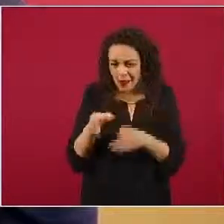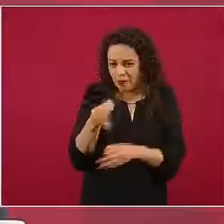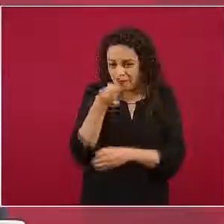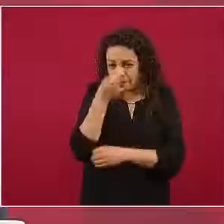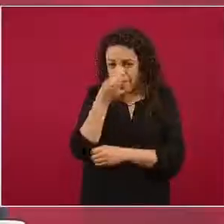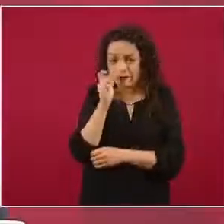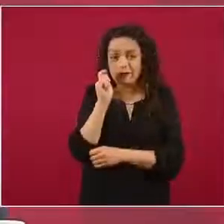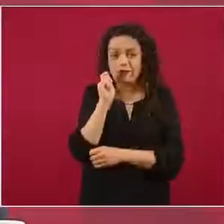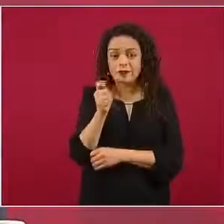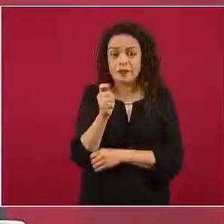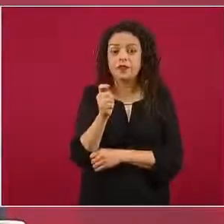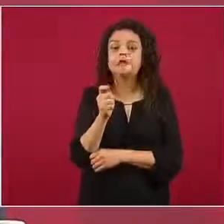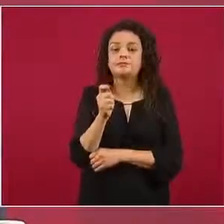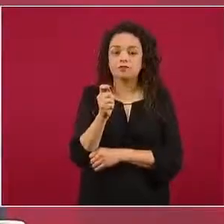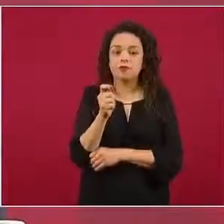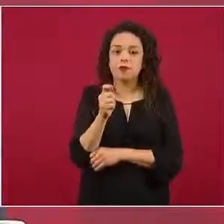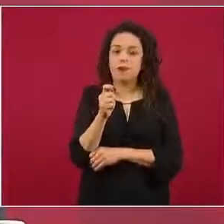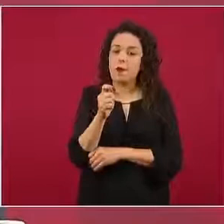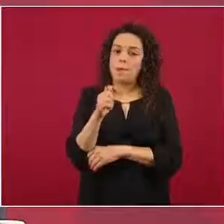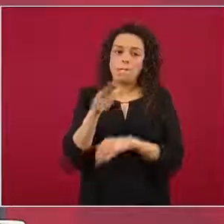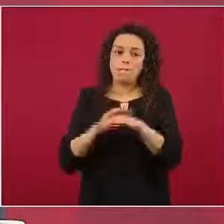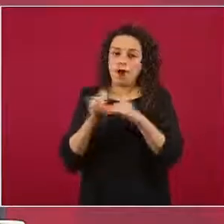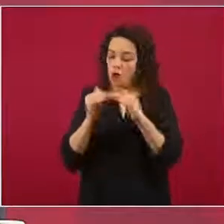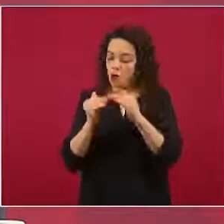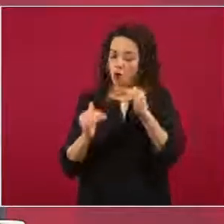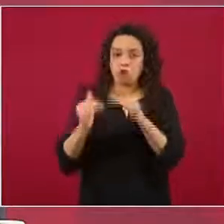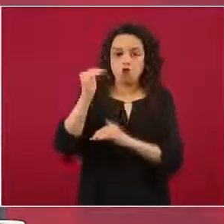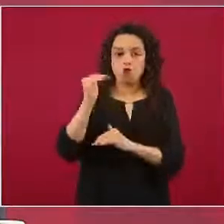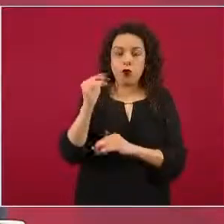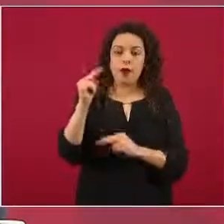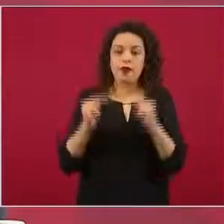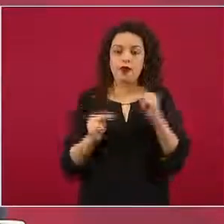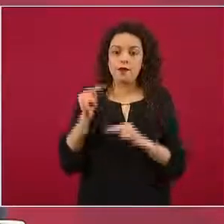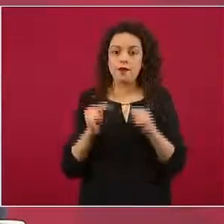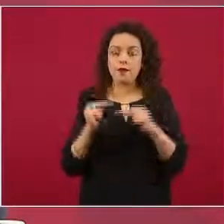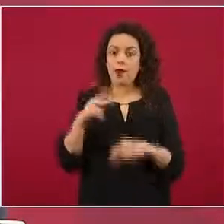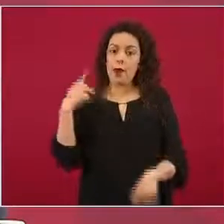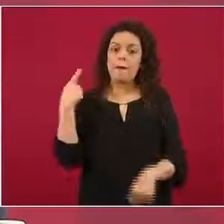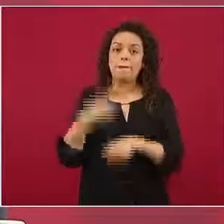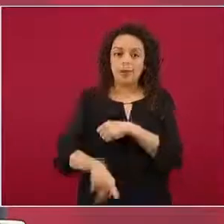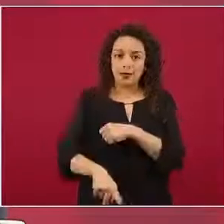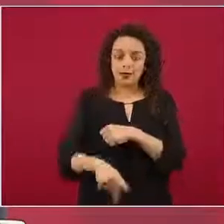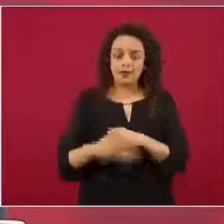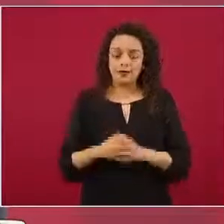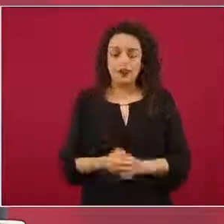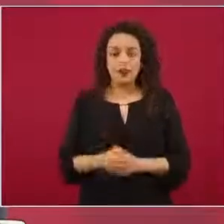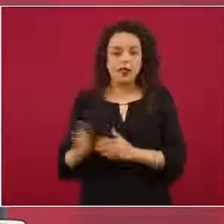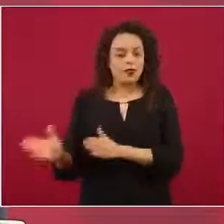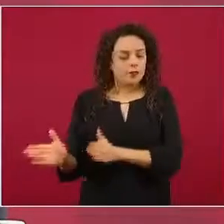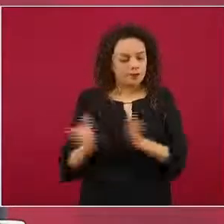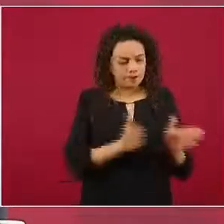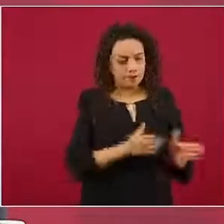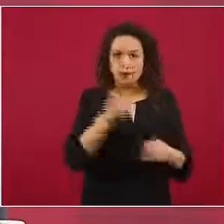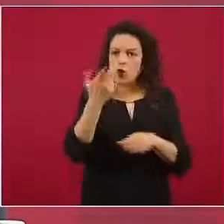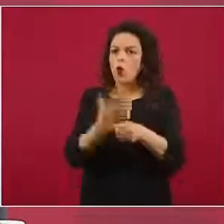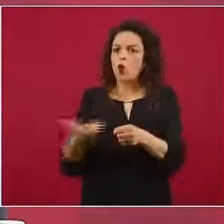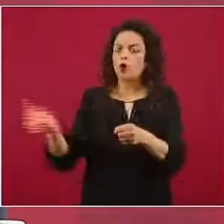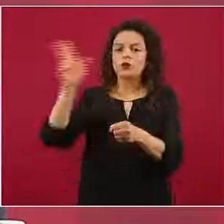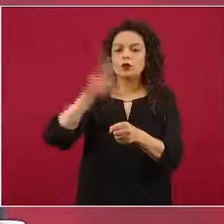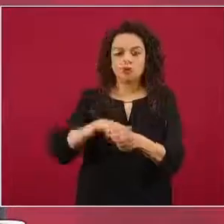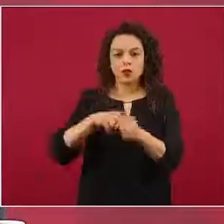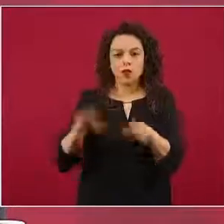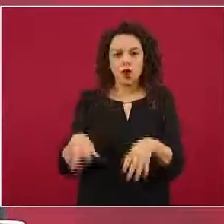de obtener el máximo nivel de riesgo. La ocupación hospitalaria, y en este caso lógicamente la carga